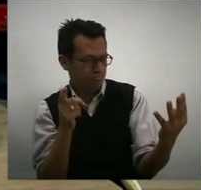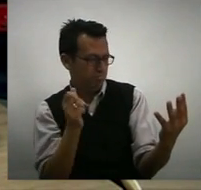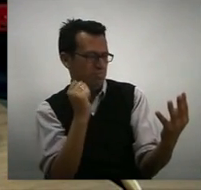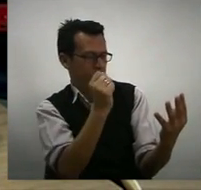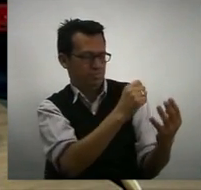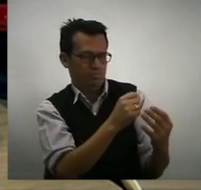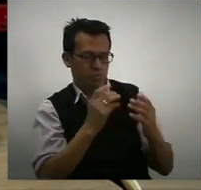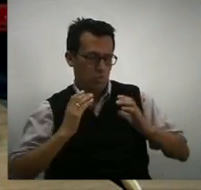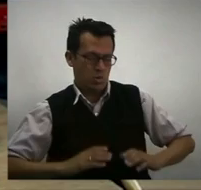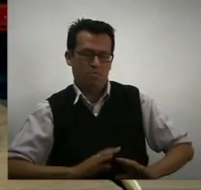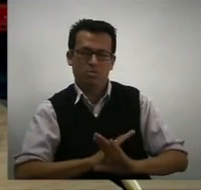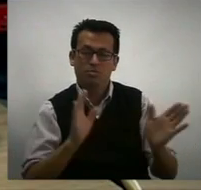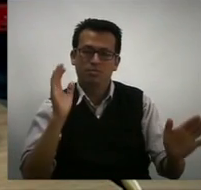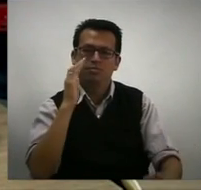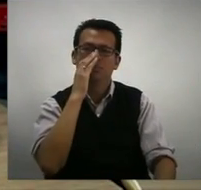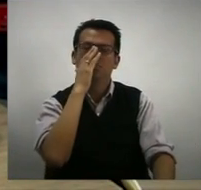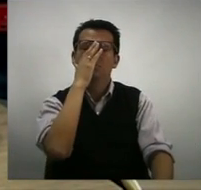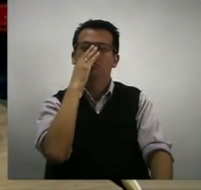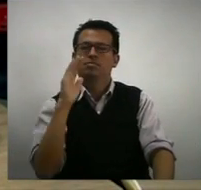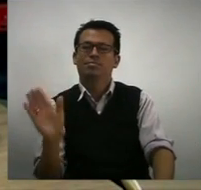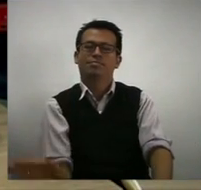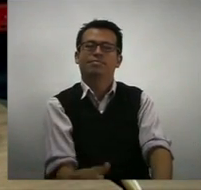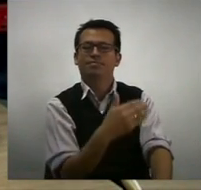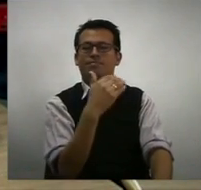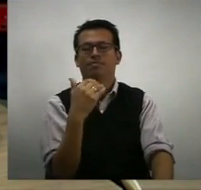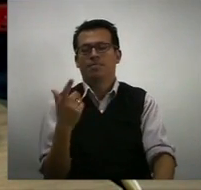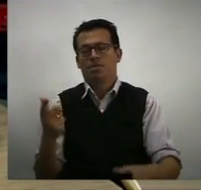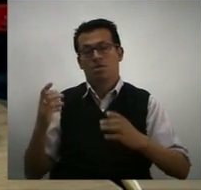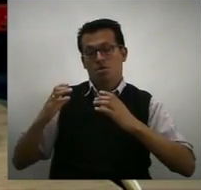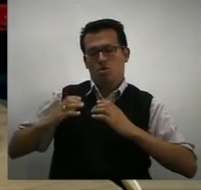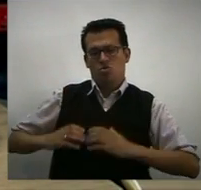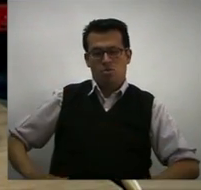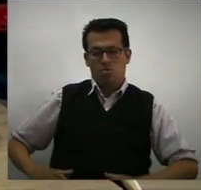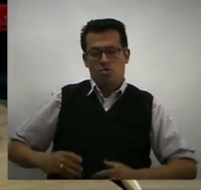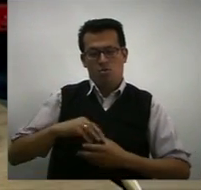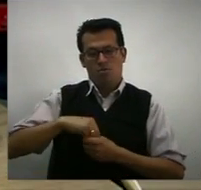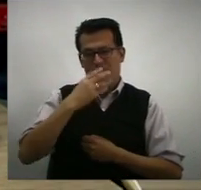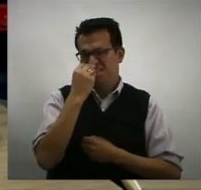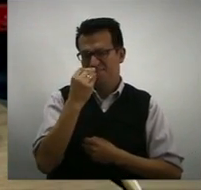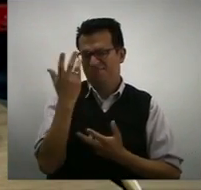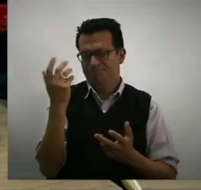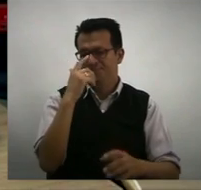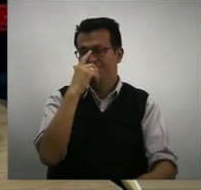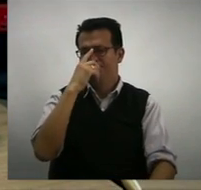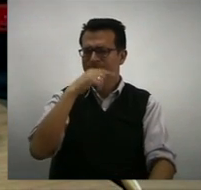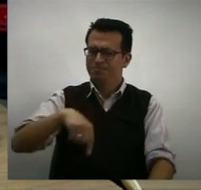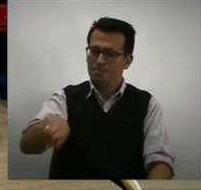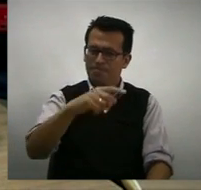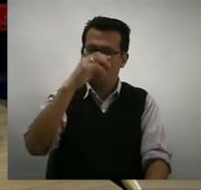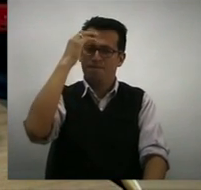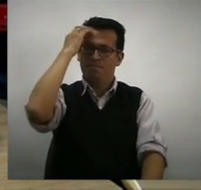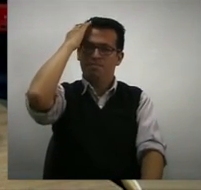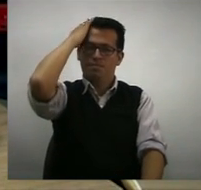cuerpo, suelo cuerpo. Segunda parte, el cuerpo neonatal y la máquina fáctica. La